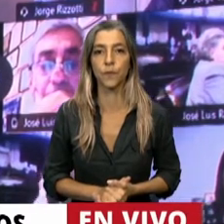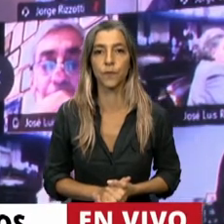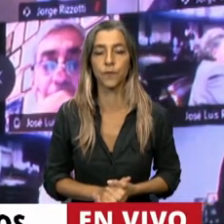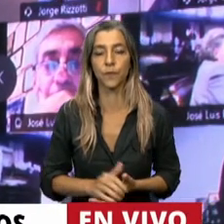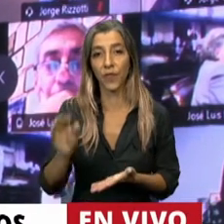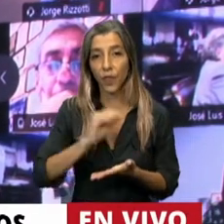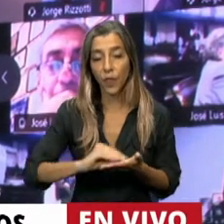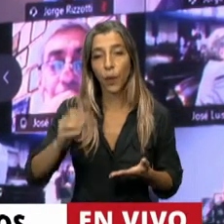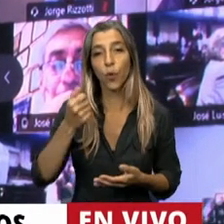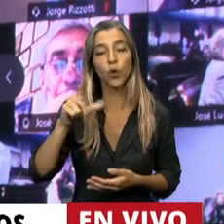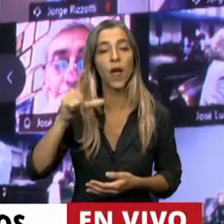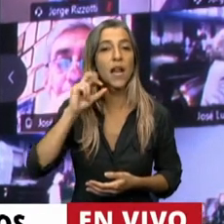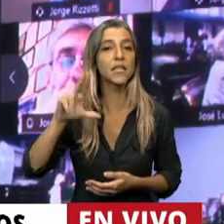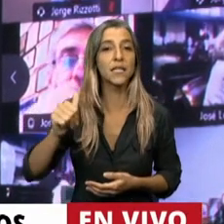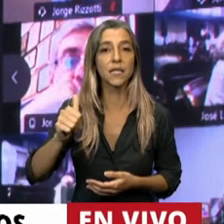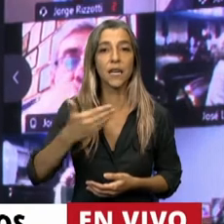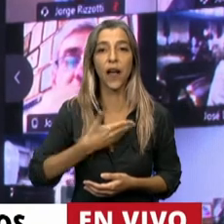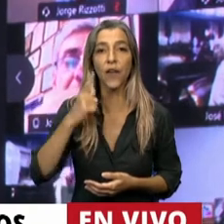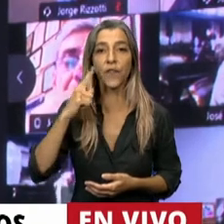diputada alcira figueroa